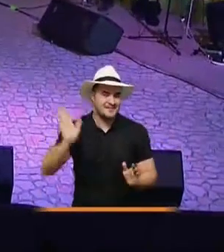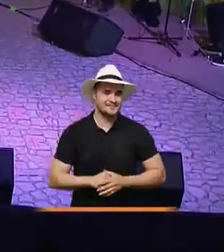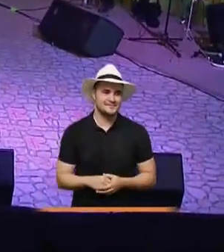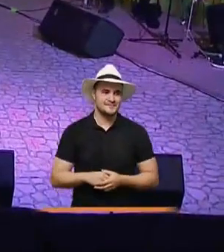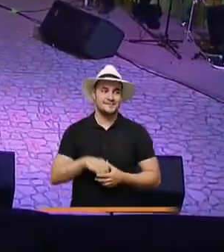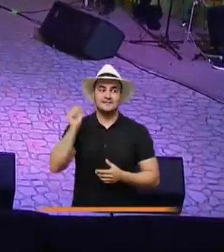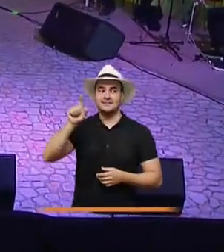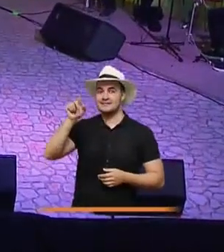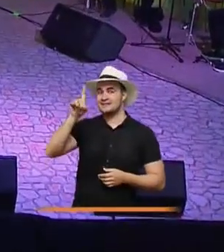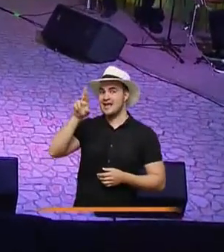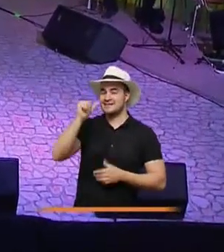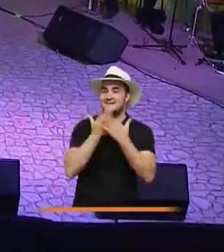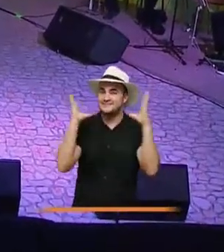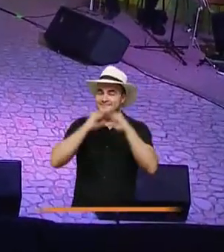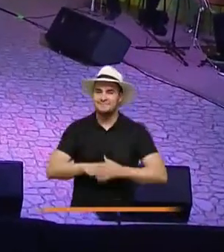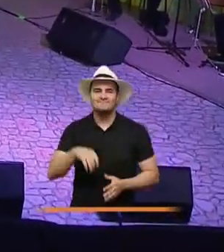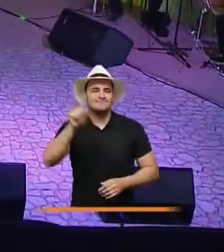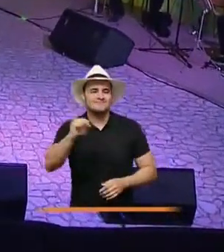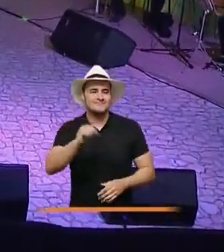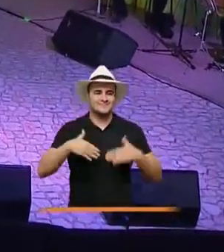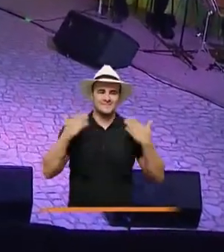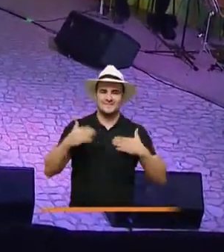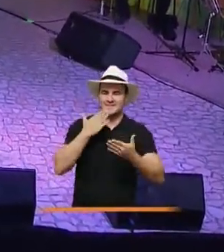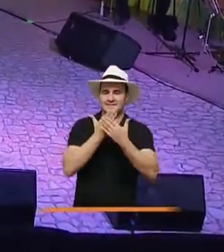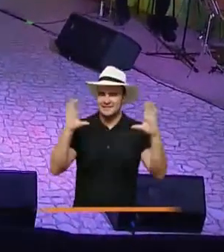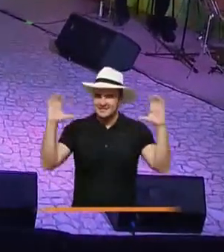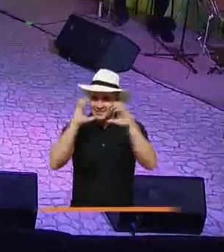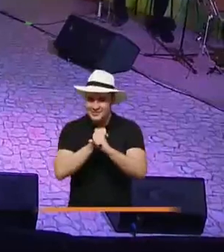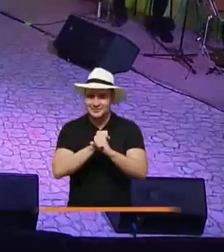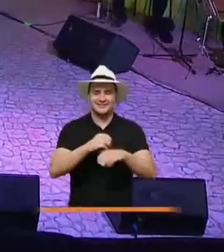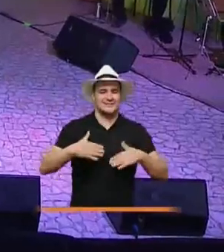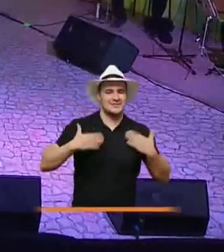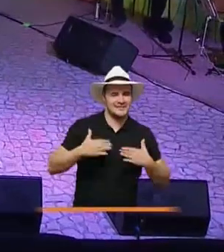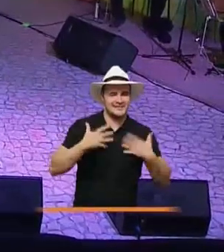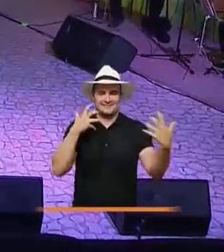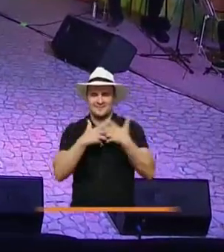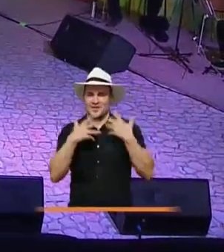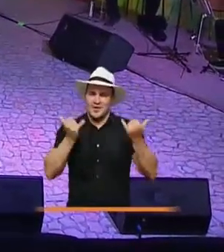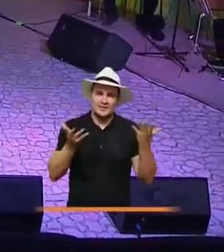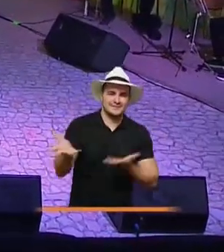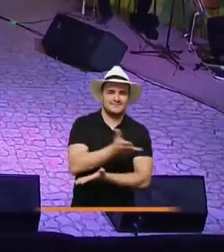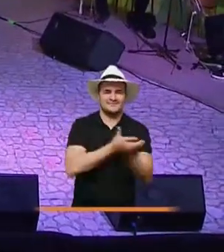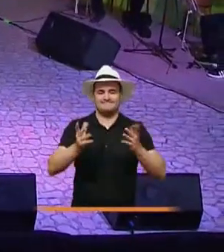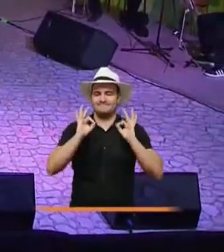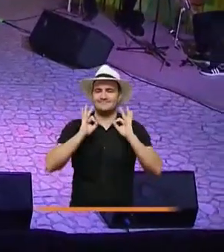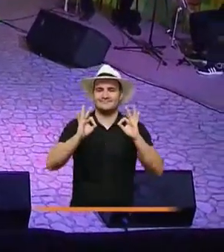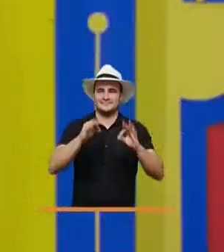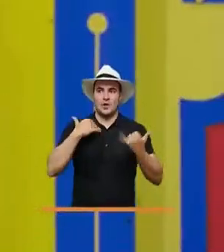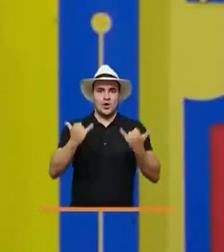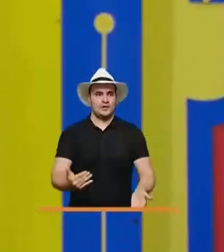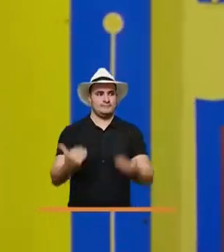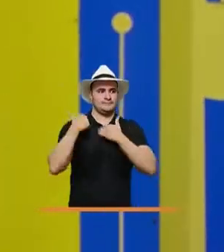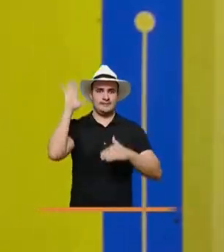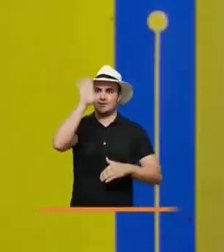mío sandra buenas noches para mí es un placer buenas noches estar hoy acá con ustedes pero lo más importante ser la embajadora